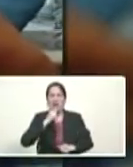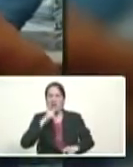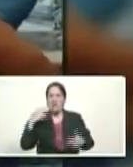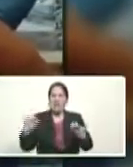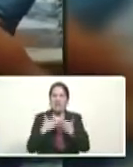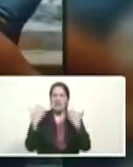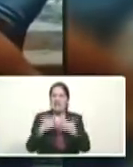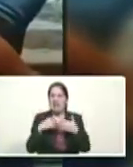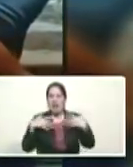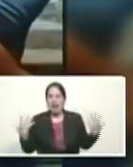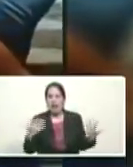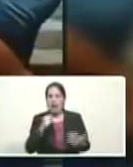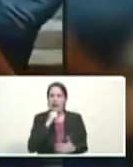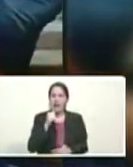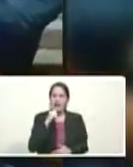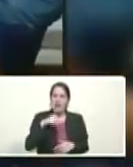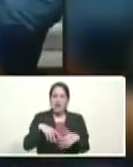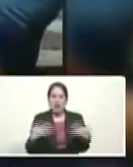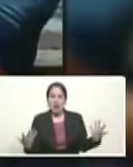y